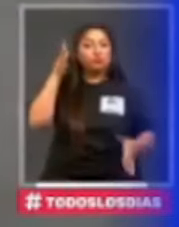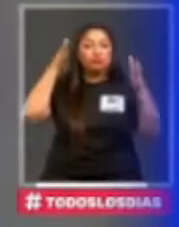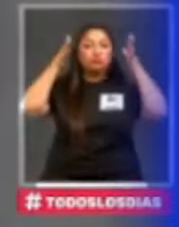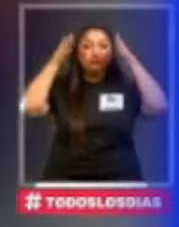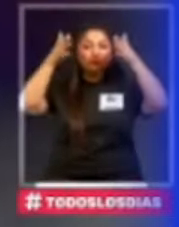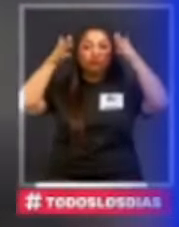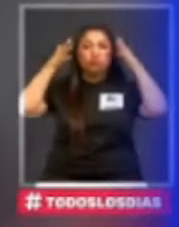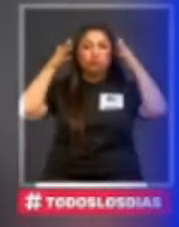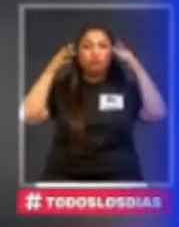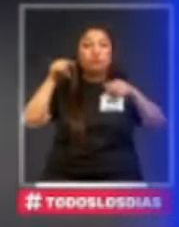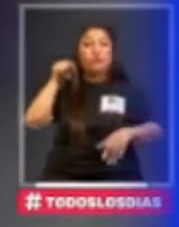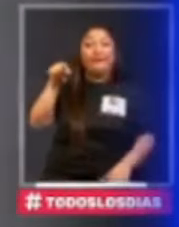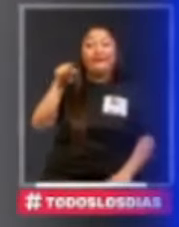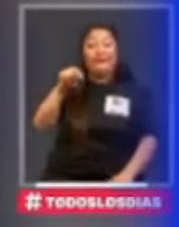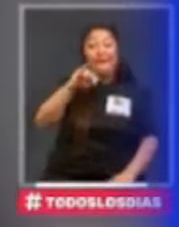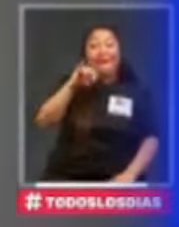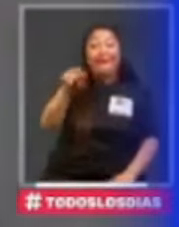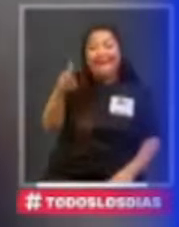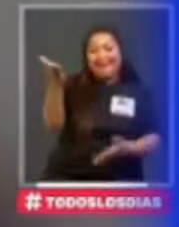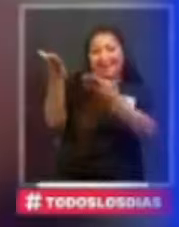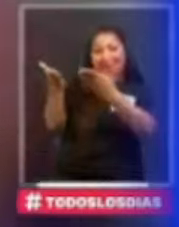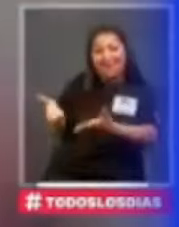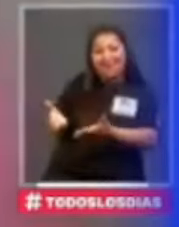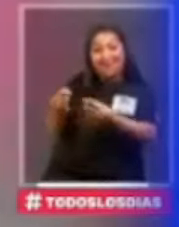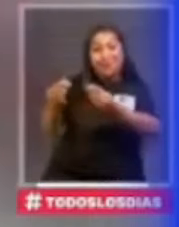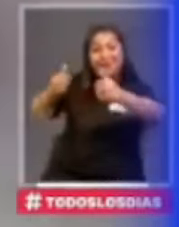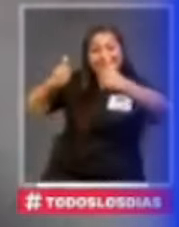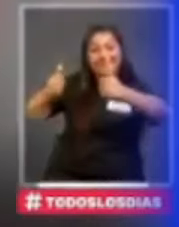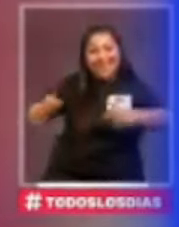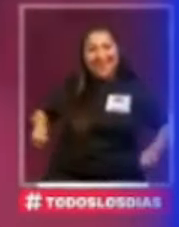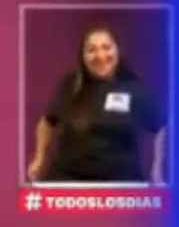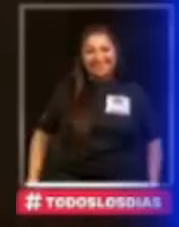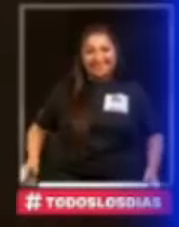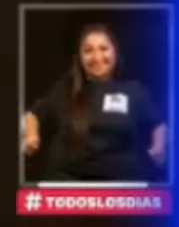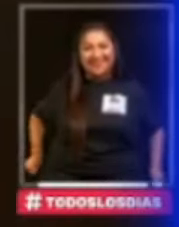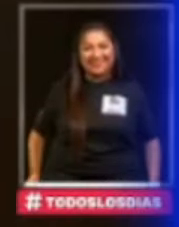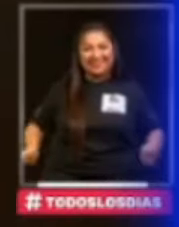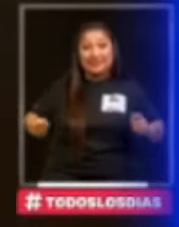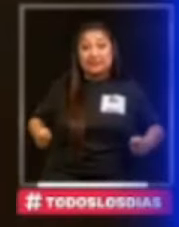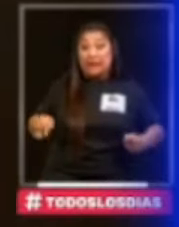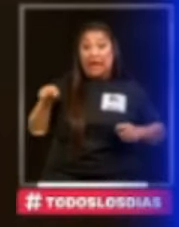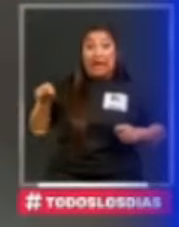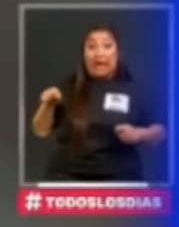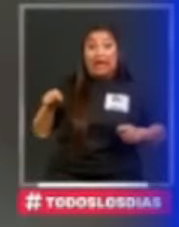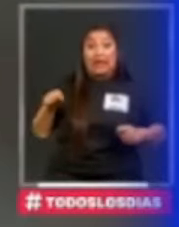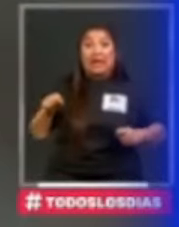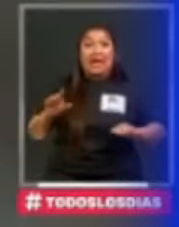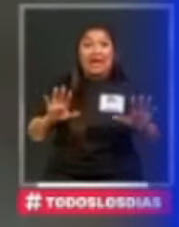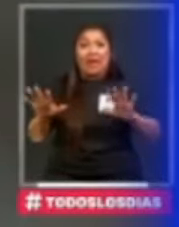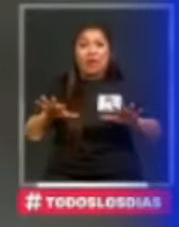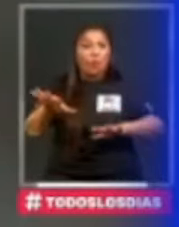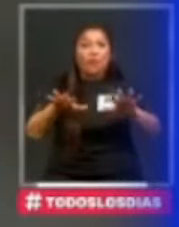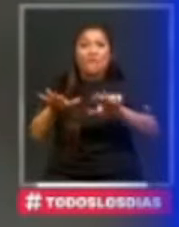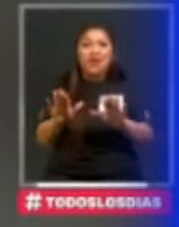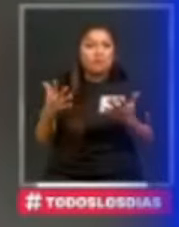Ahí está la Joaquina, súper bien en la silla. Y cuando Joaquina llegó a Teletón, no movía ni un músculo, no se podía mantener de pie.